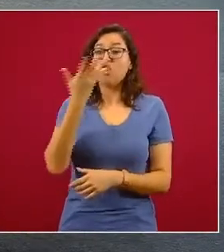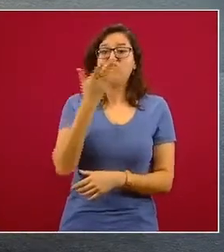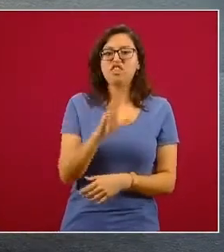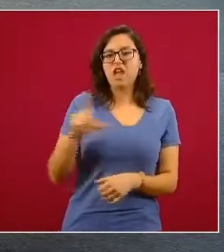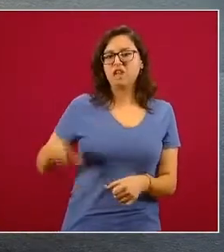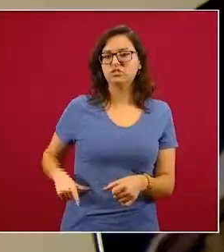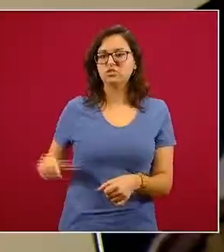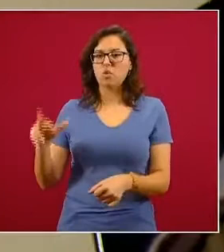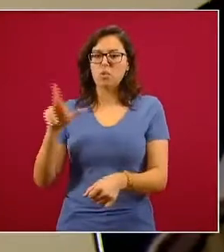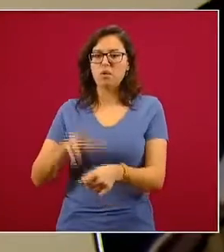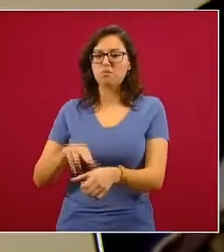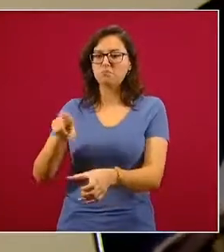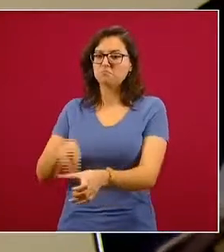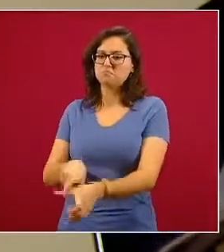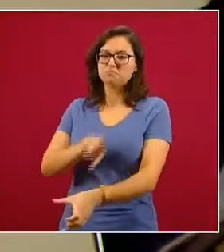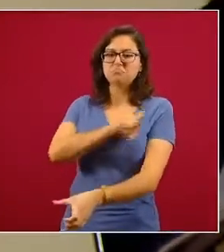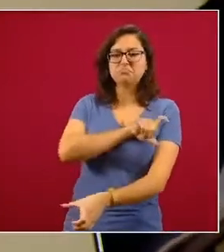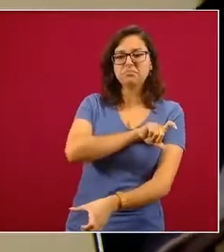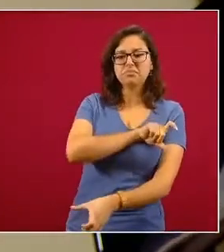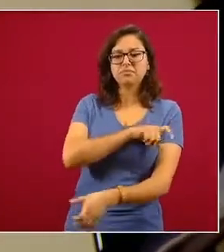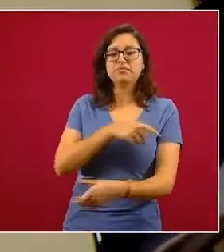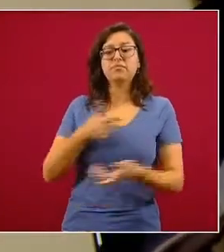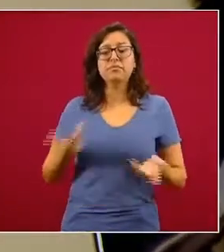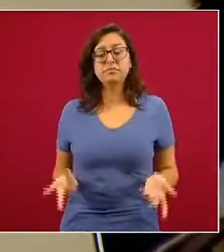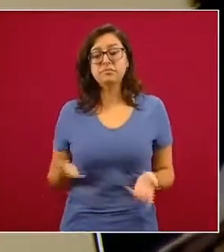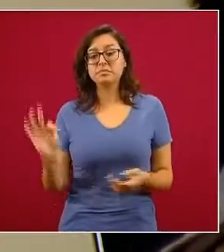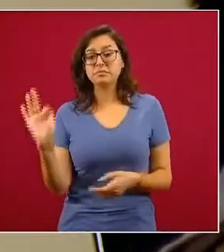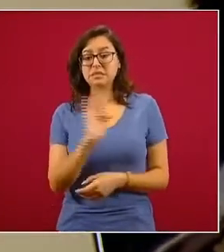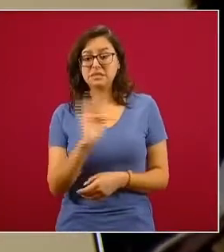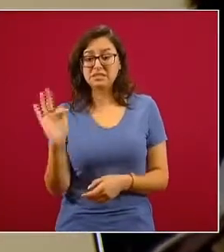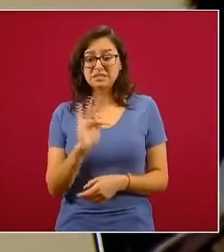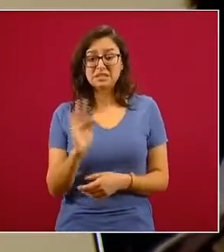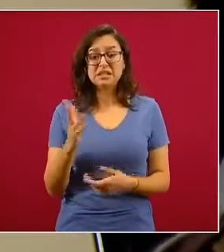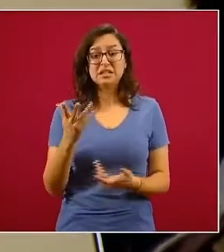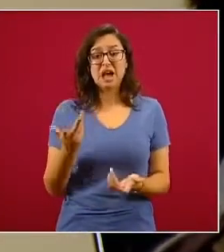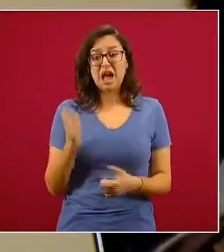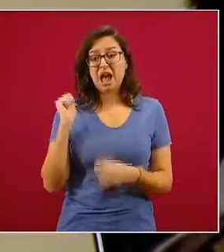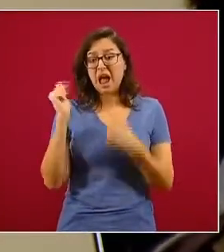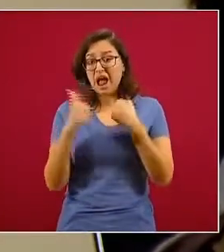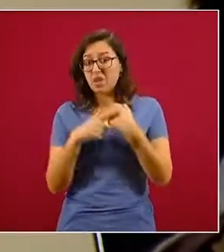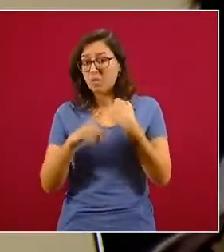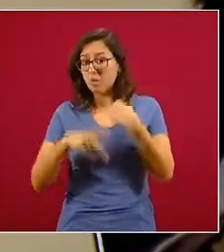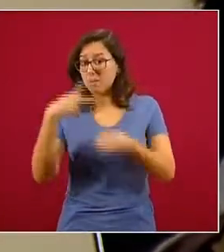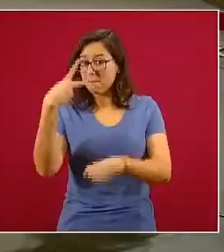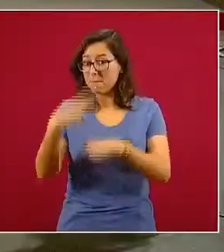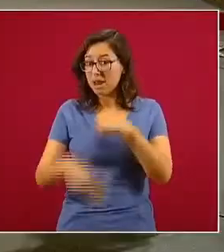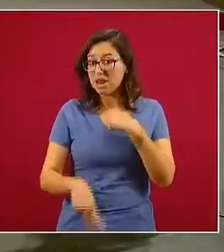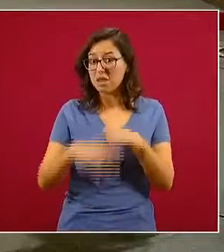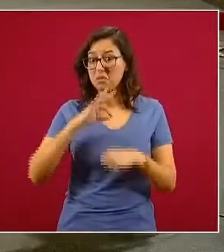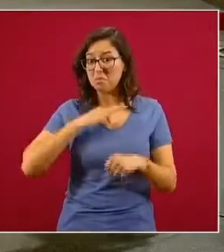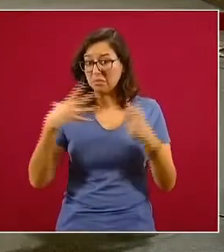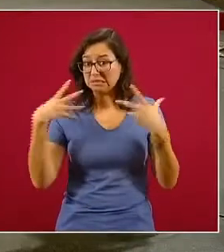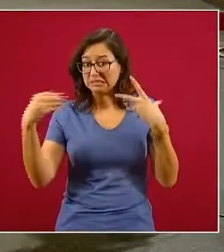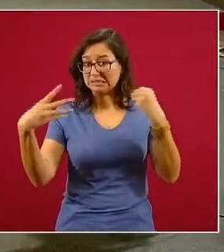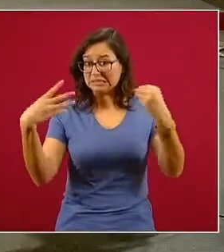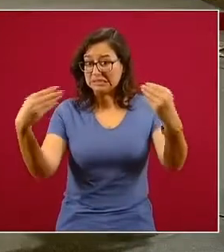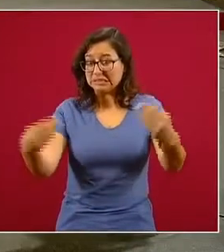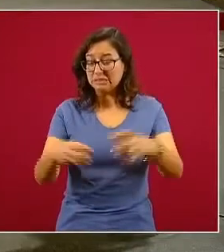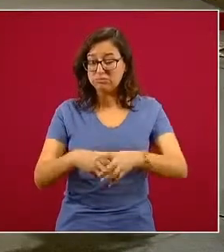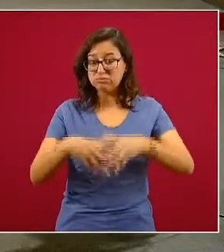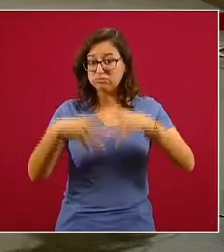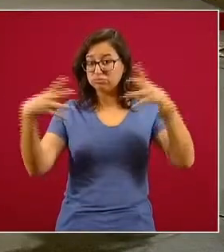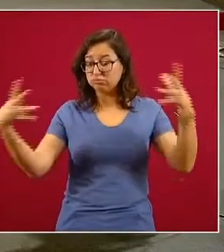aún más la coordinación para la estrategia de combate contra COVID-19, por favor. Gracias. No pensamos que sea